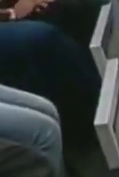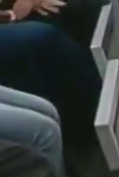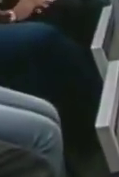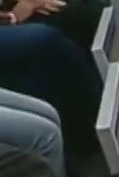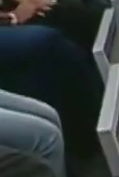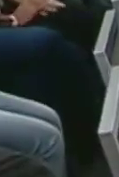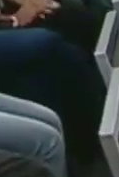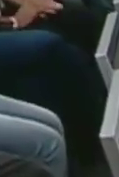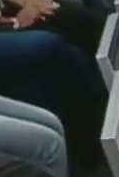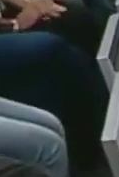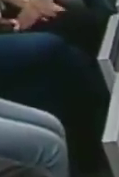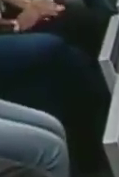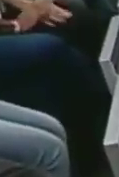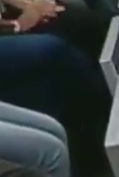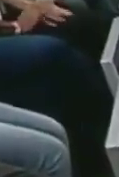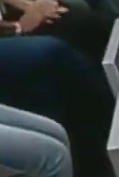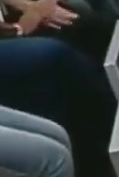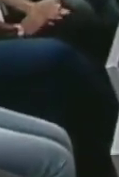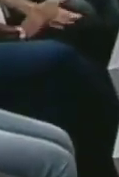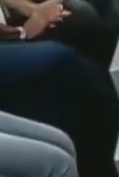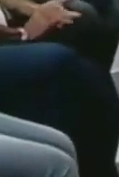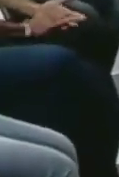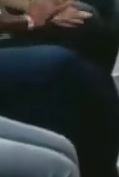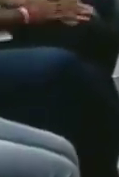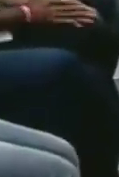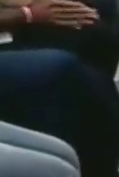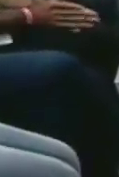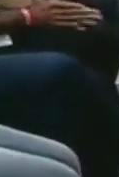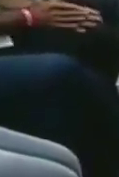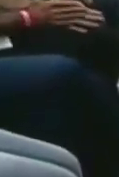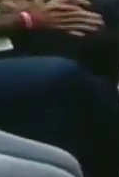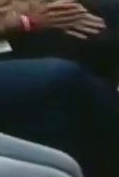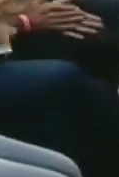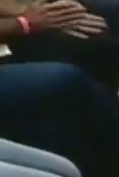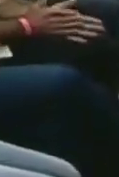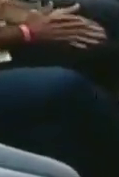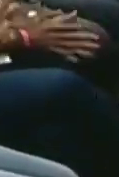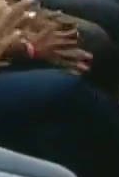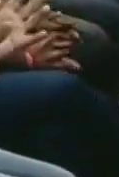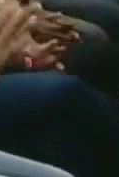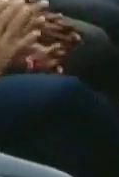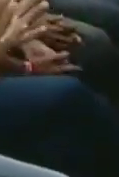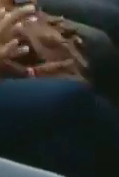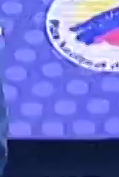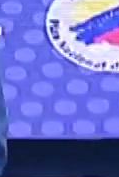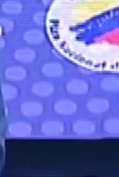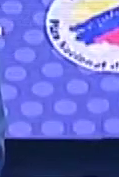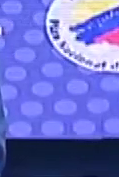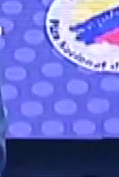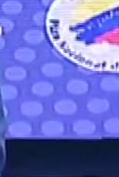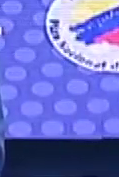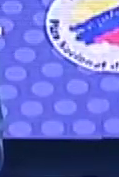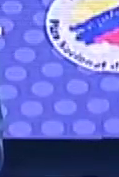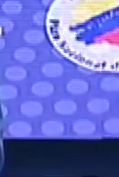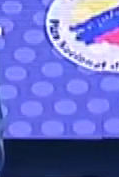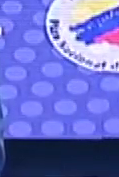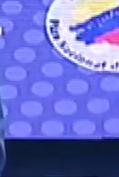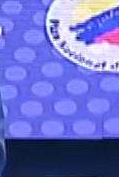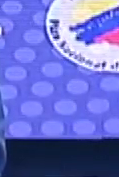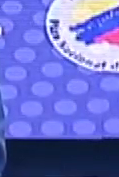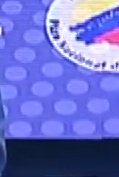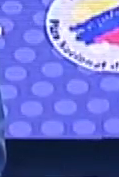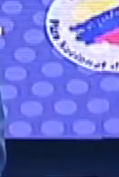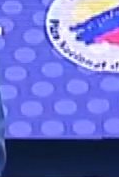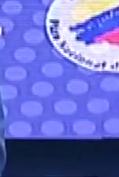el internacionalismo, la solidaridad y el socialismo. Así es, vivito y